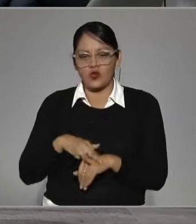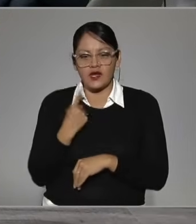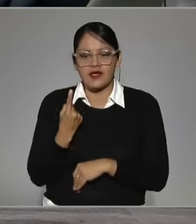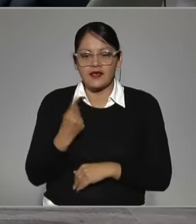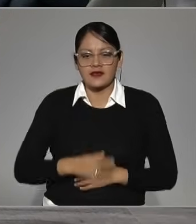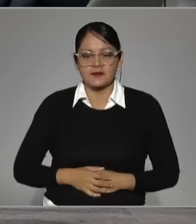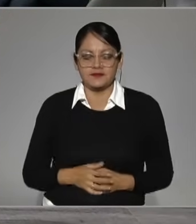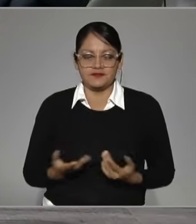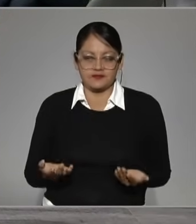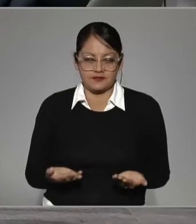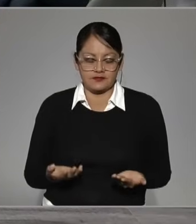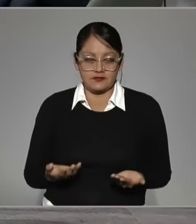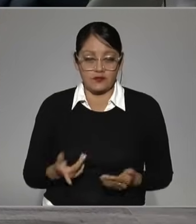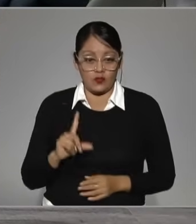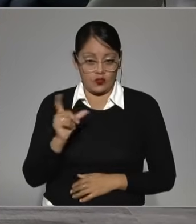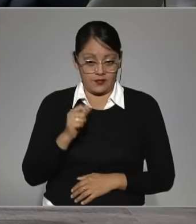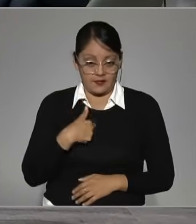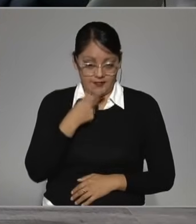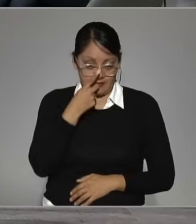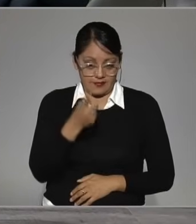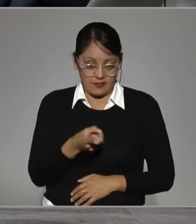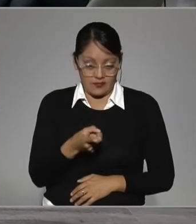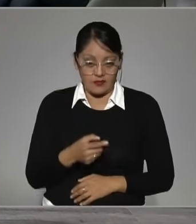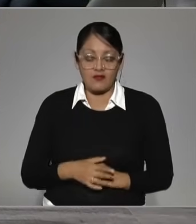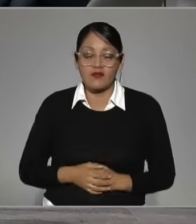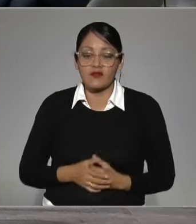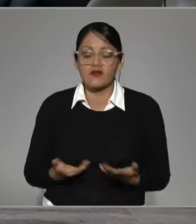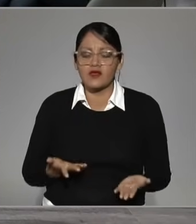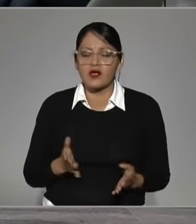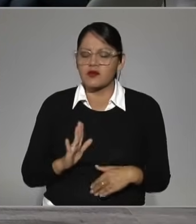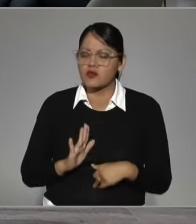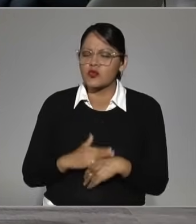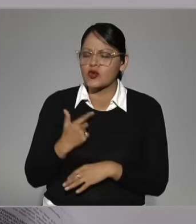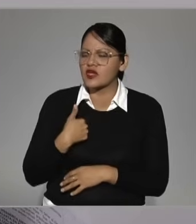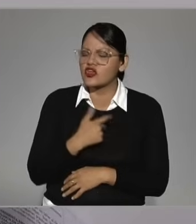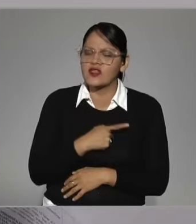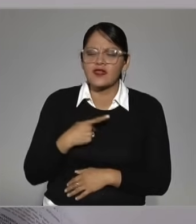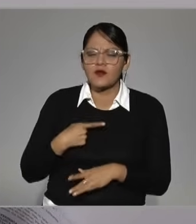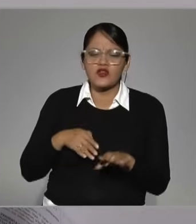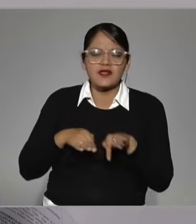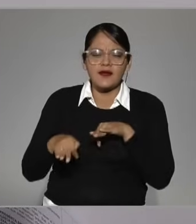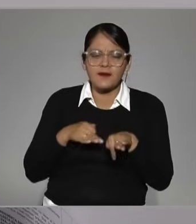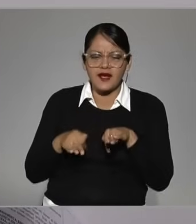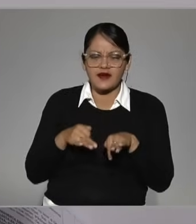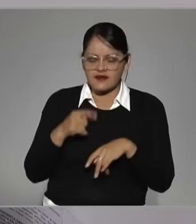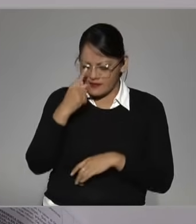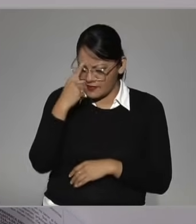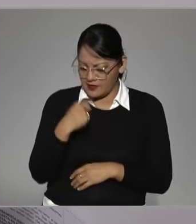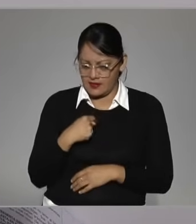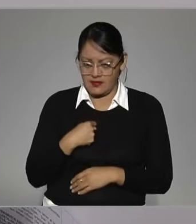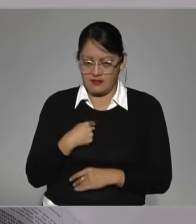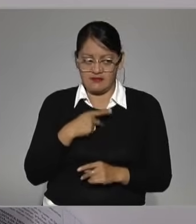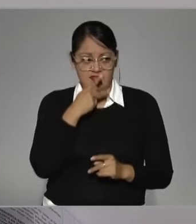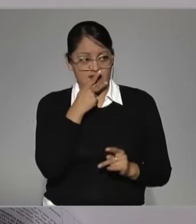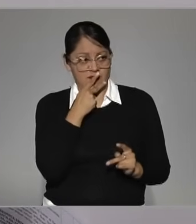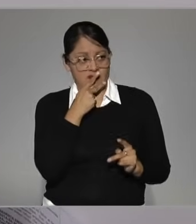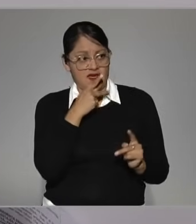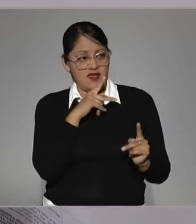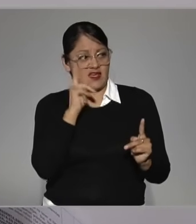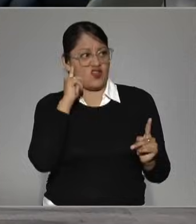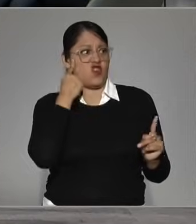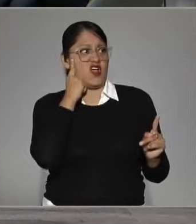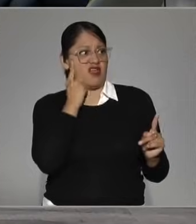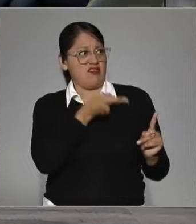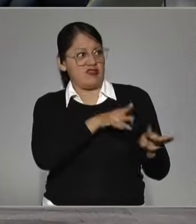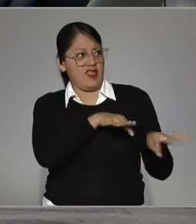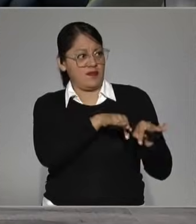tal, cuando decía, ¿por qué tengo que trabajar yo para estar enojado como está enojado mi papá? Para